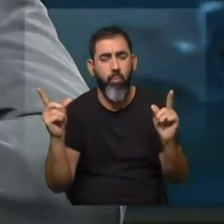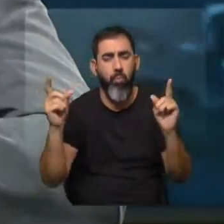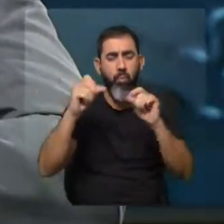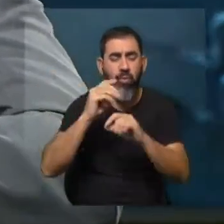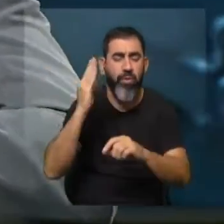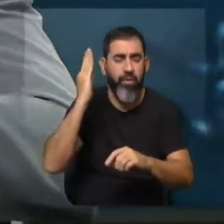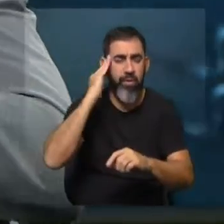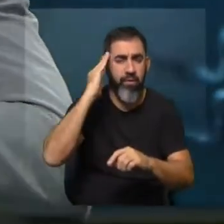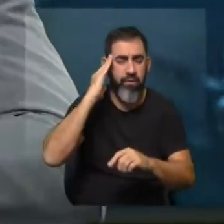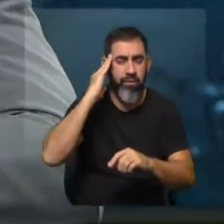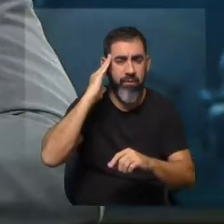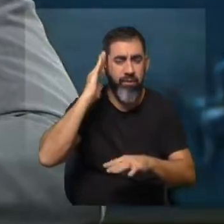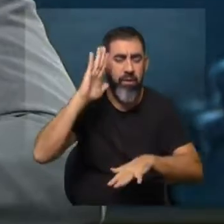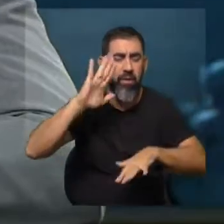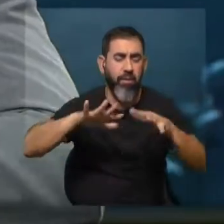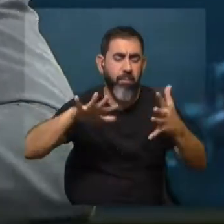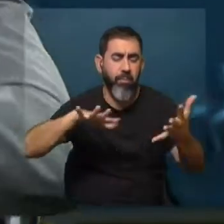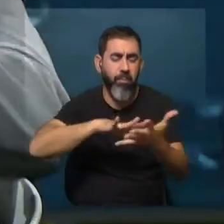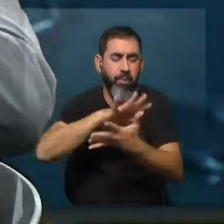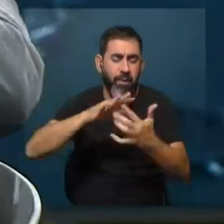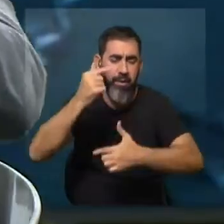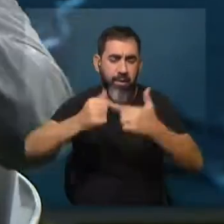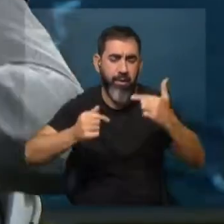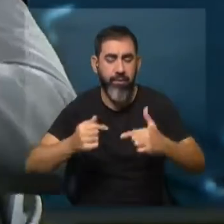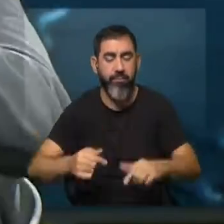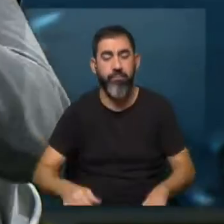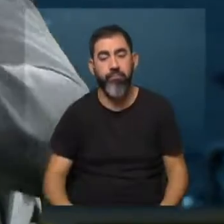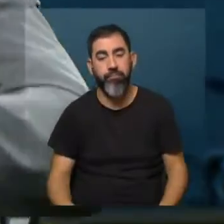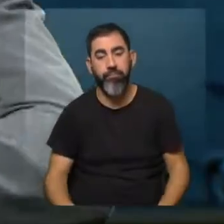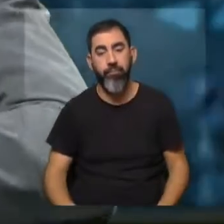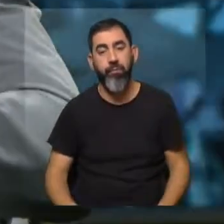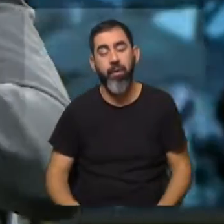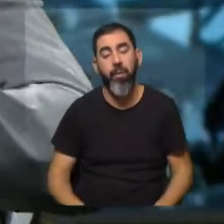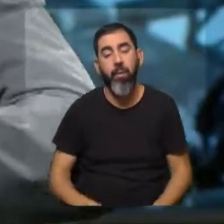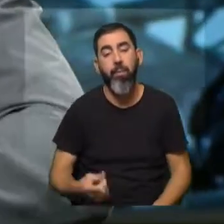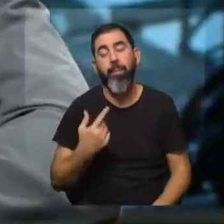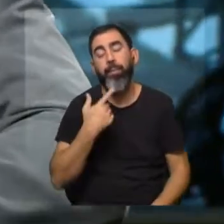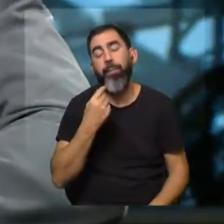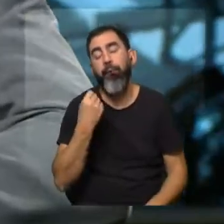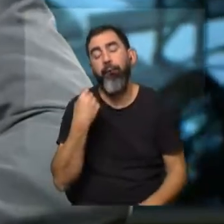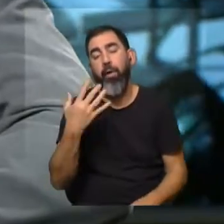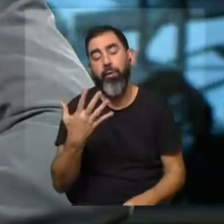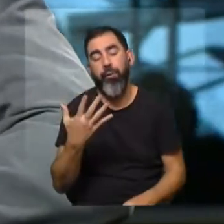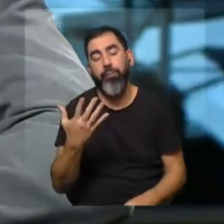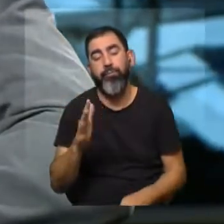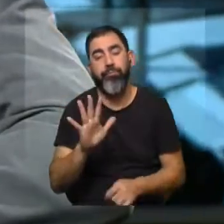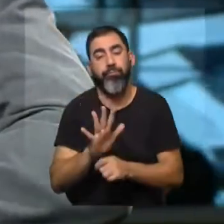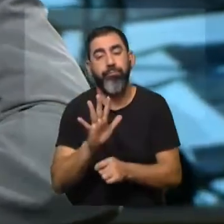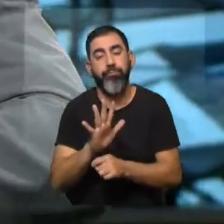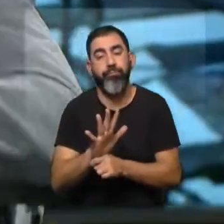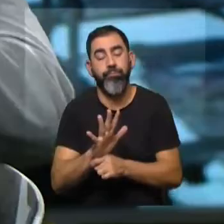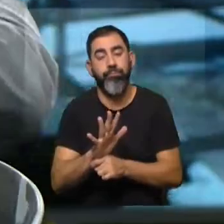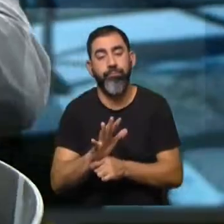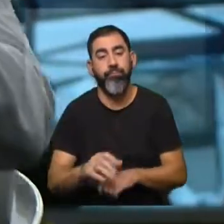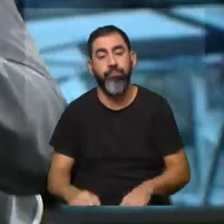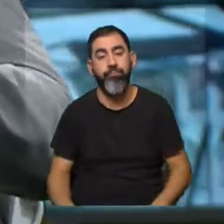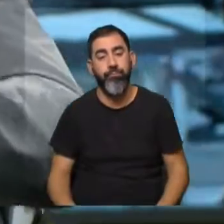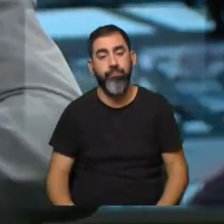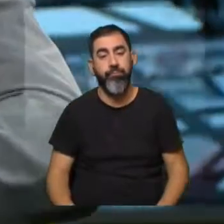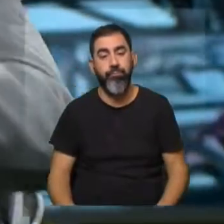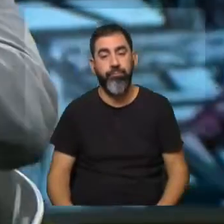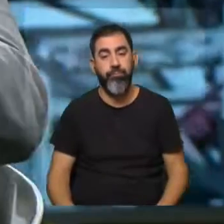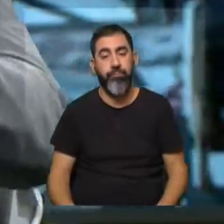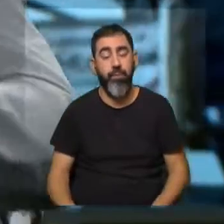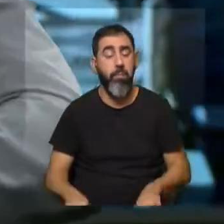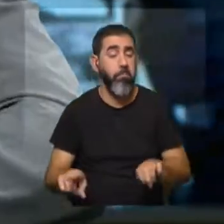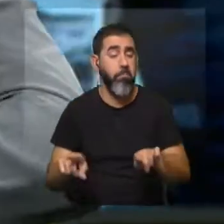medir y dependiente de muchas hipótesis. Pero por decir algo, valores que se citan en esos artículos son equivalentes a la